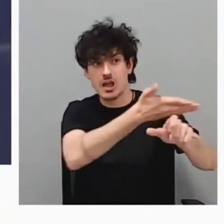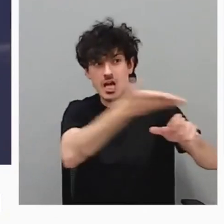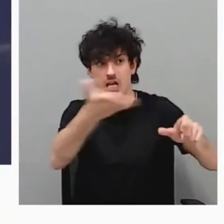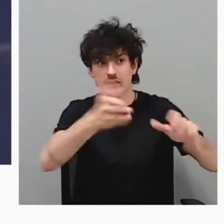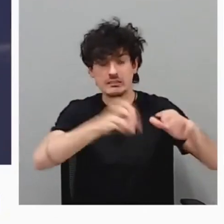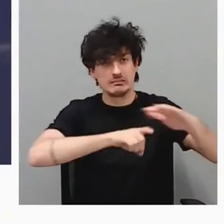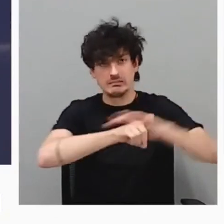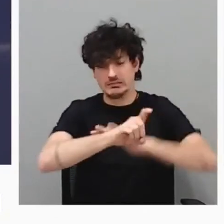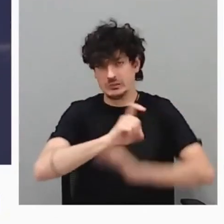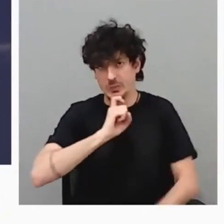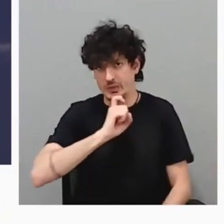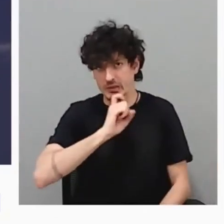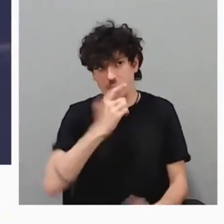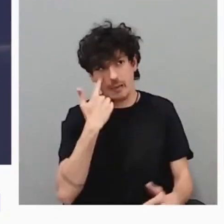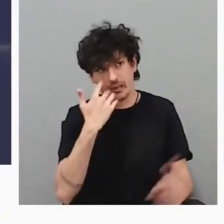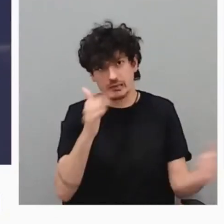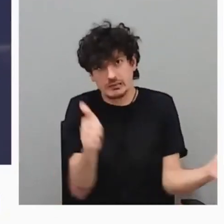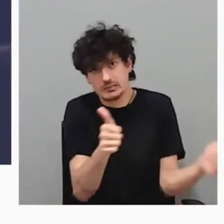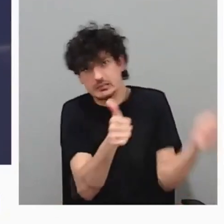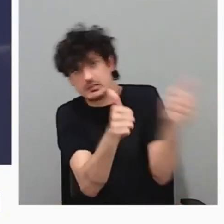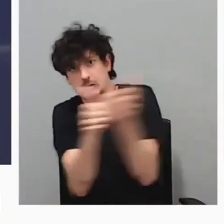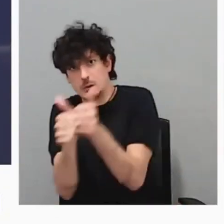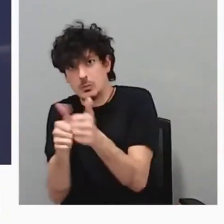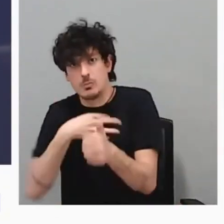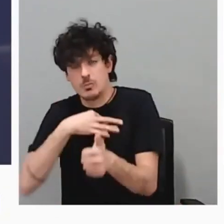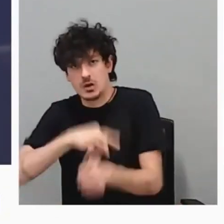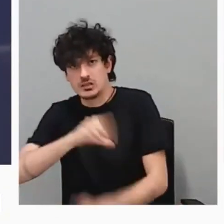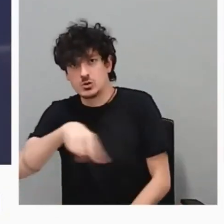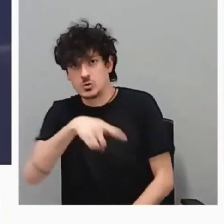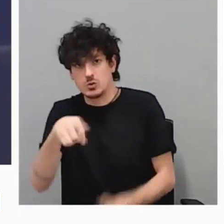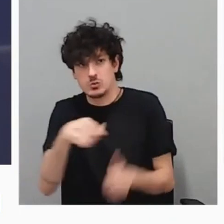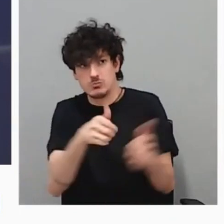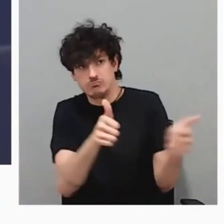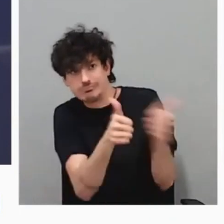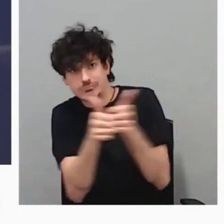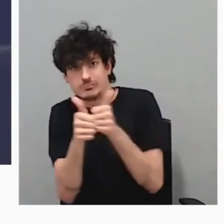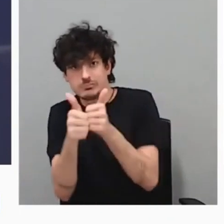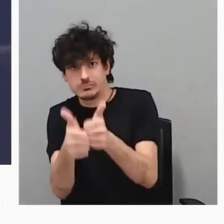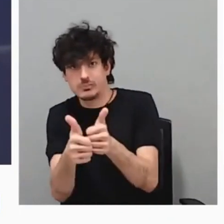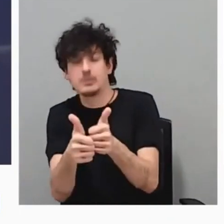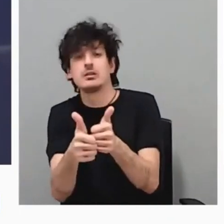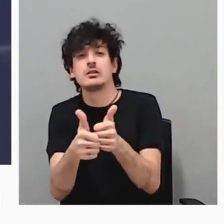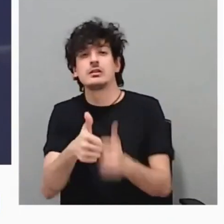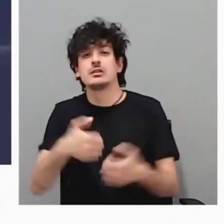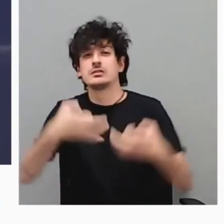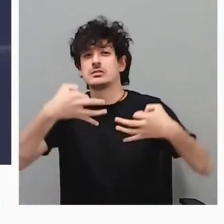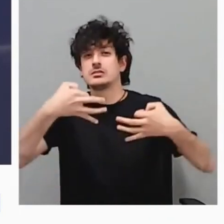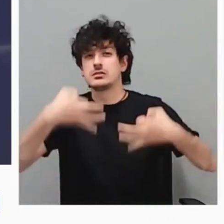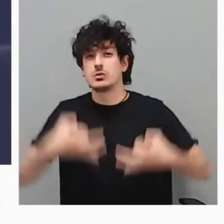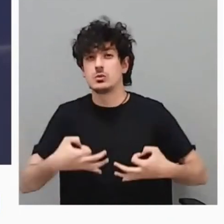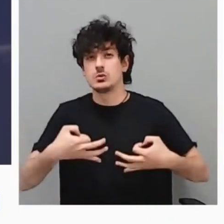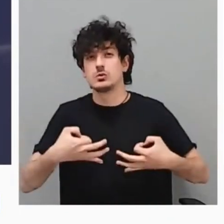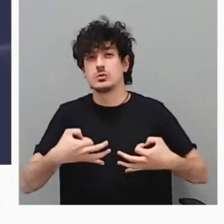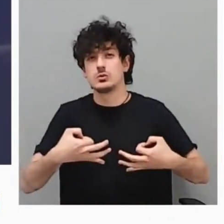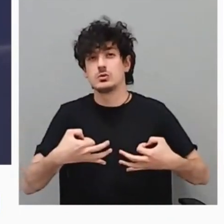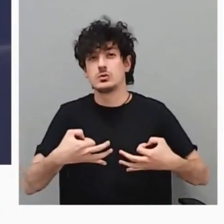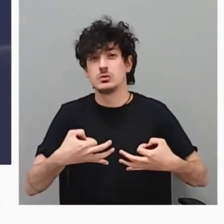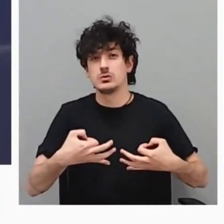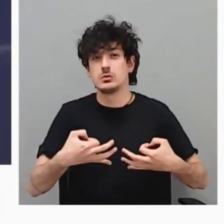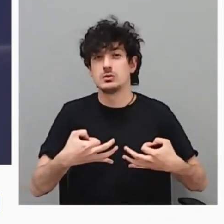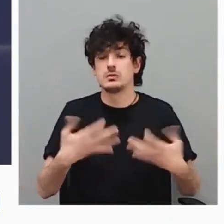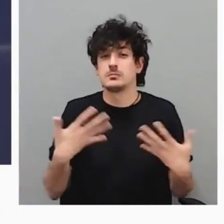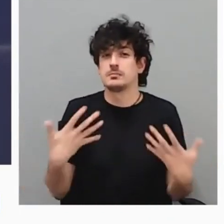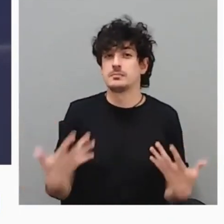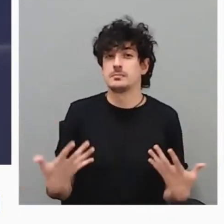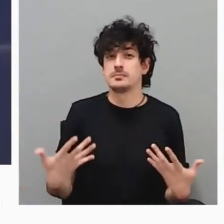complicado, entonces que nos puedan acompañar en eso, y seguramente las PERCs, que ahora mismo son 400.000